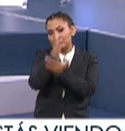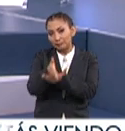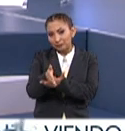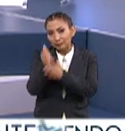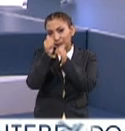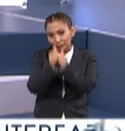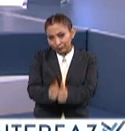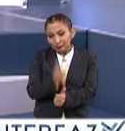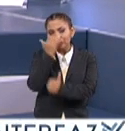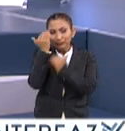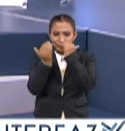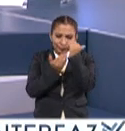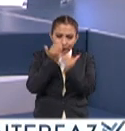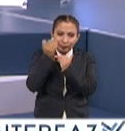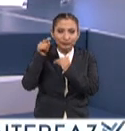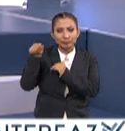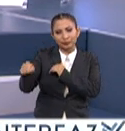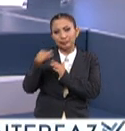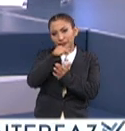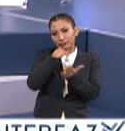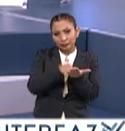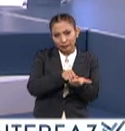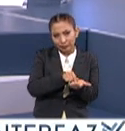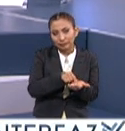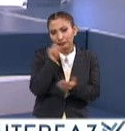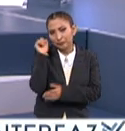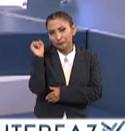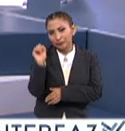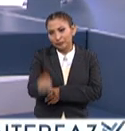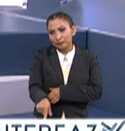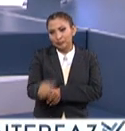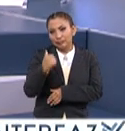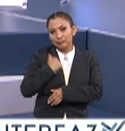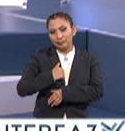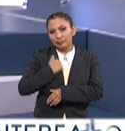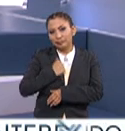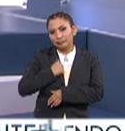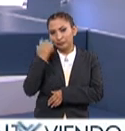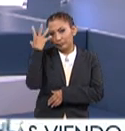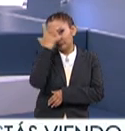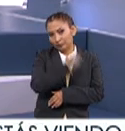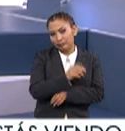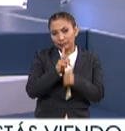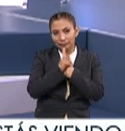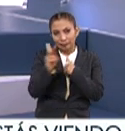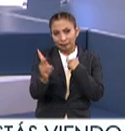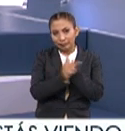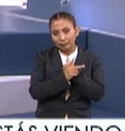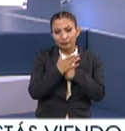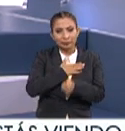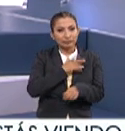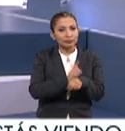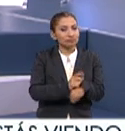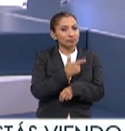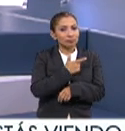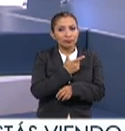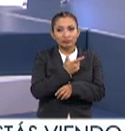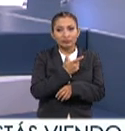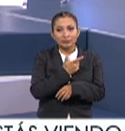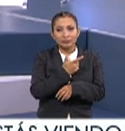realizar parte de sus estudios académicos en este pues maravilloso país, Canadá. Muy buenos días, es